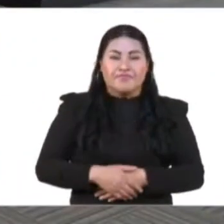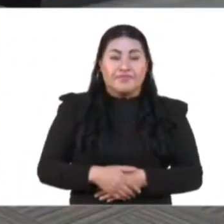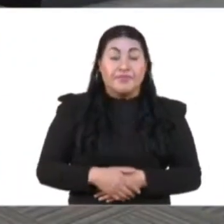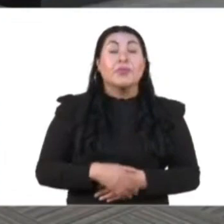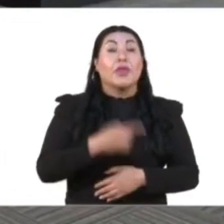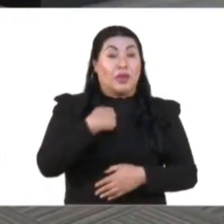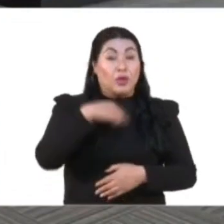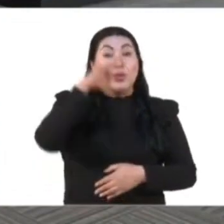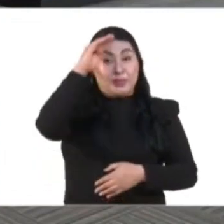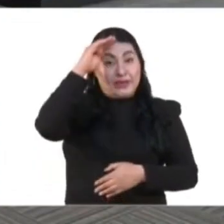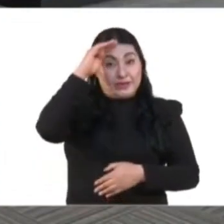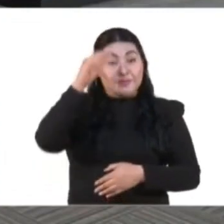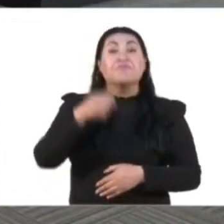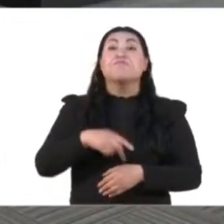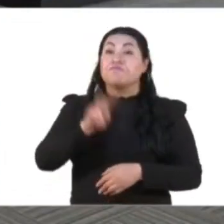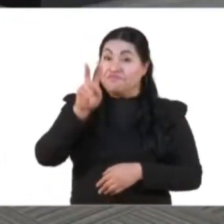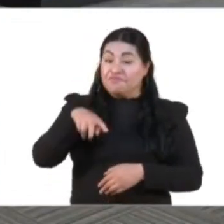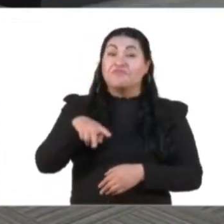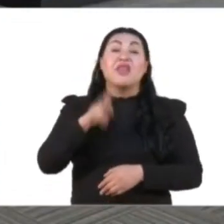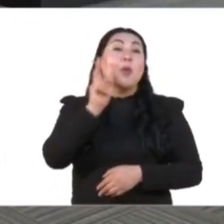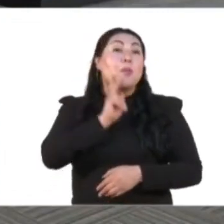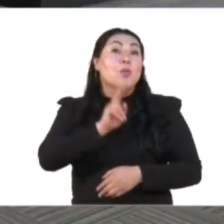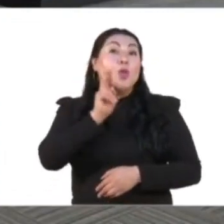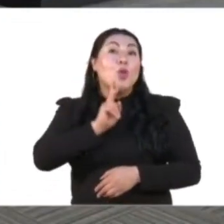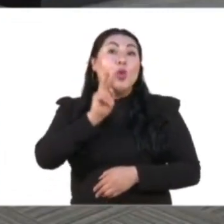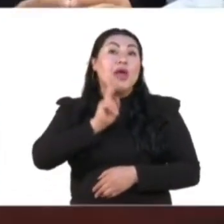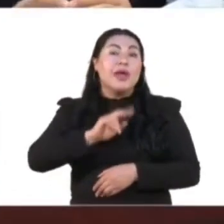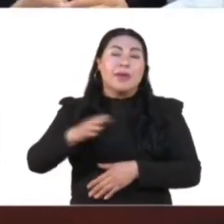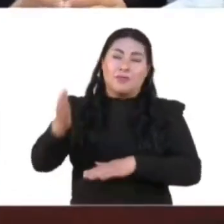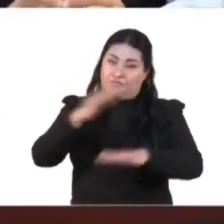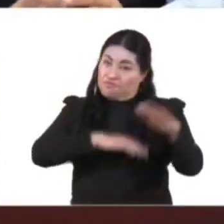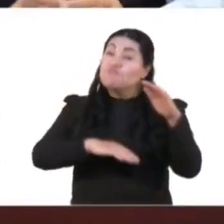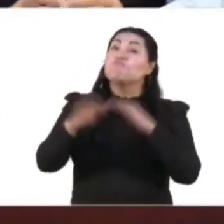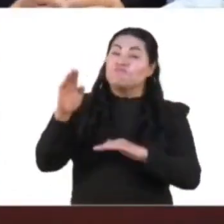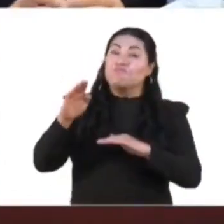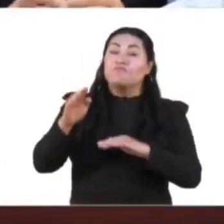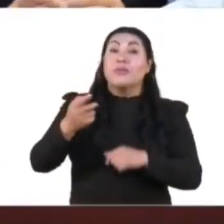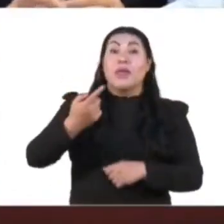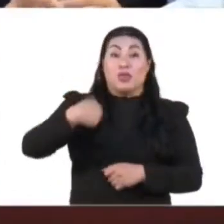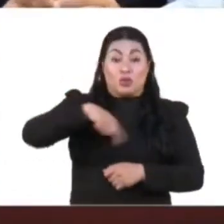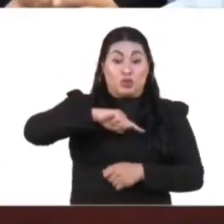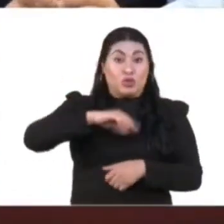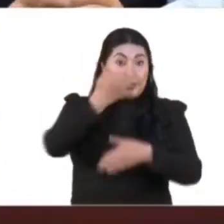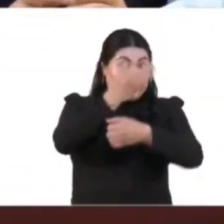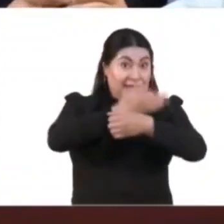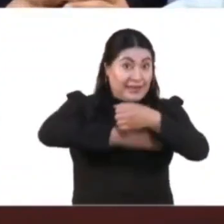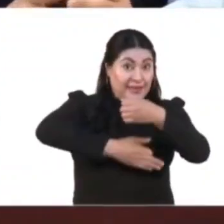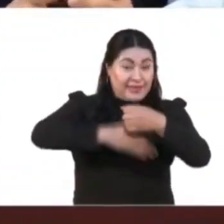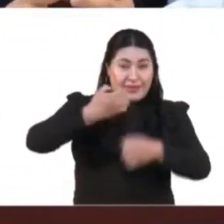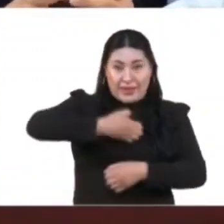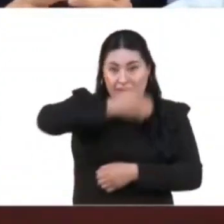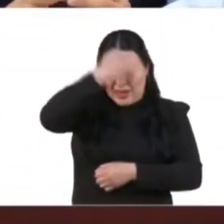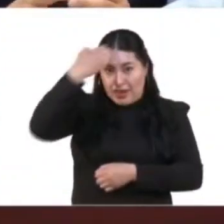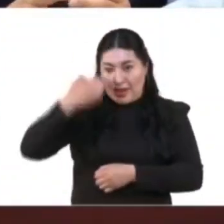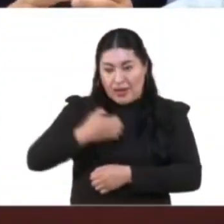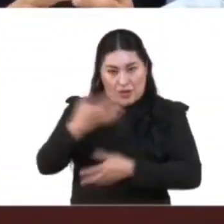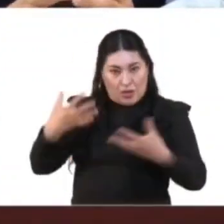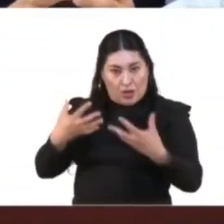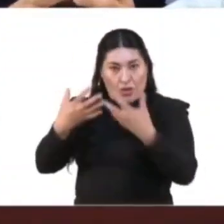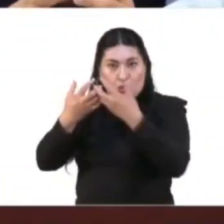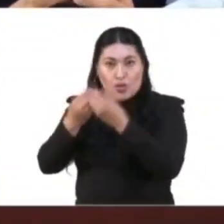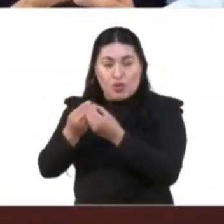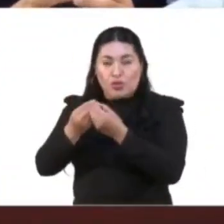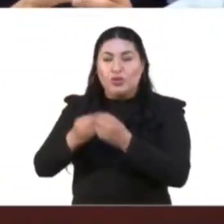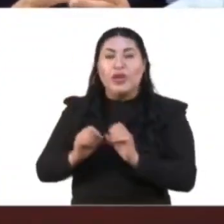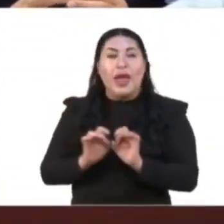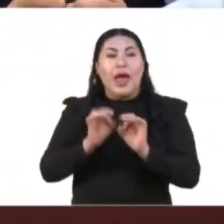exitoso. De todas maneras, nosotros evaluamos en la tarde por parte de la Secretaría para ver si